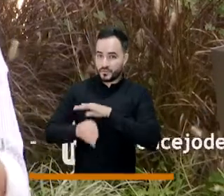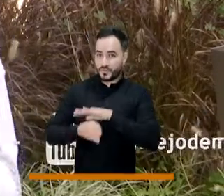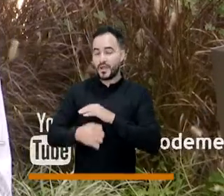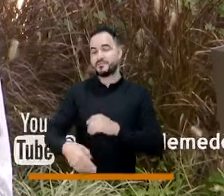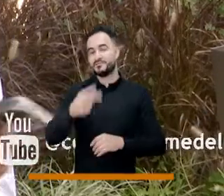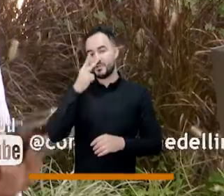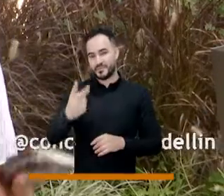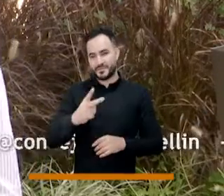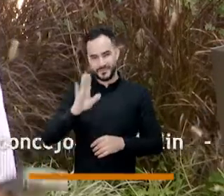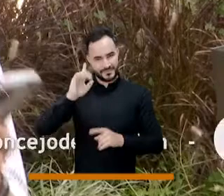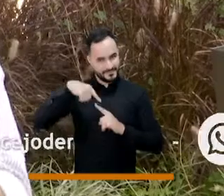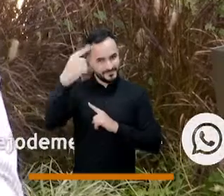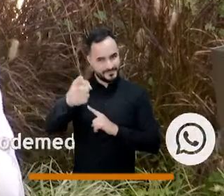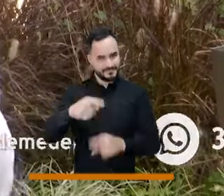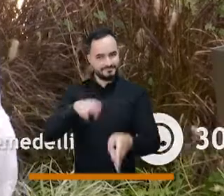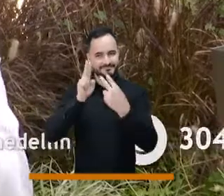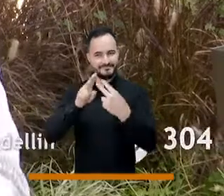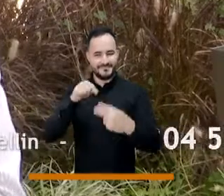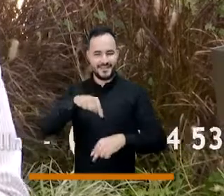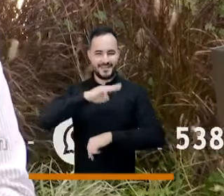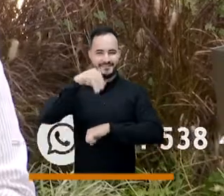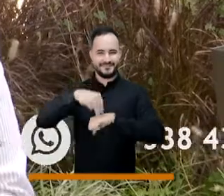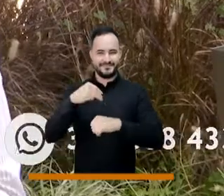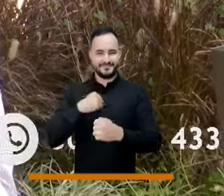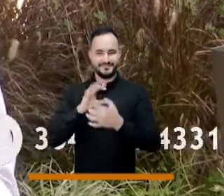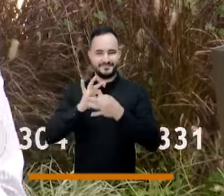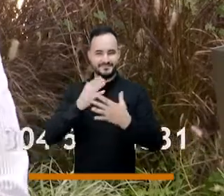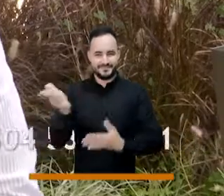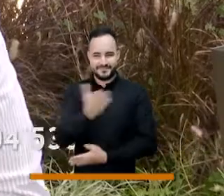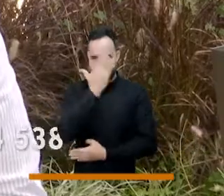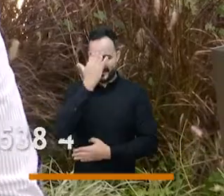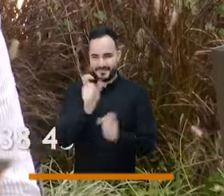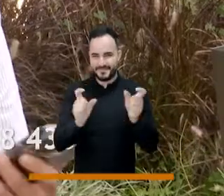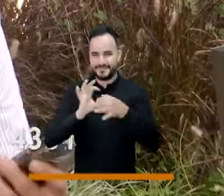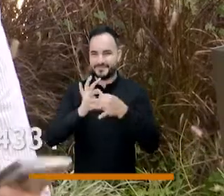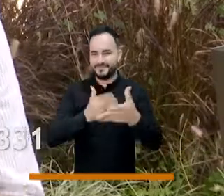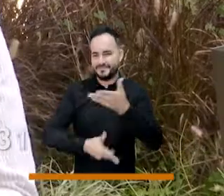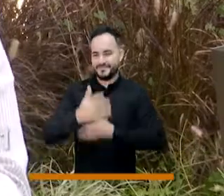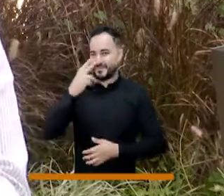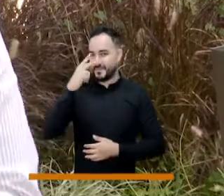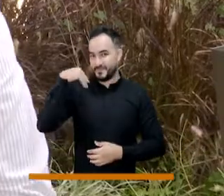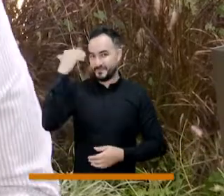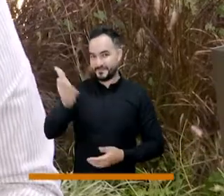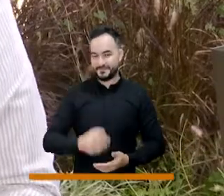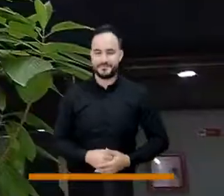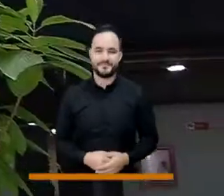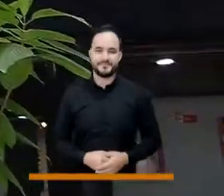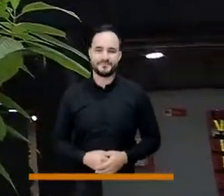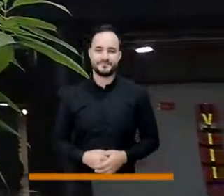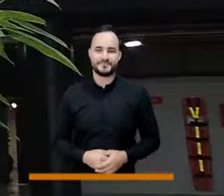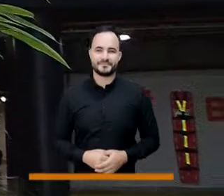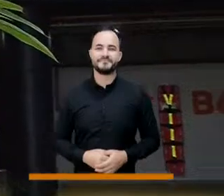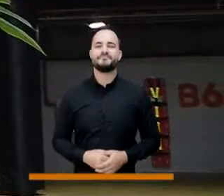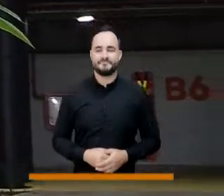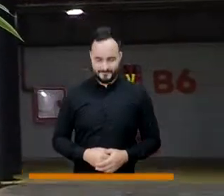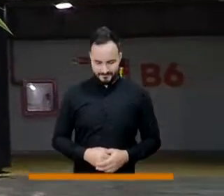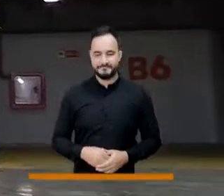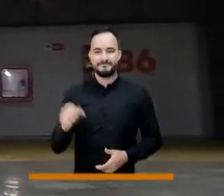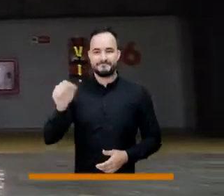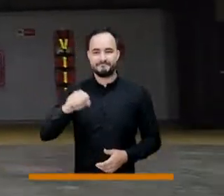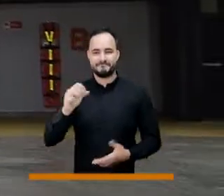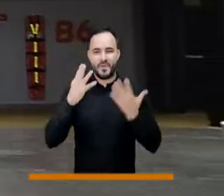capítulo. Catherine, un saludo para usted. Hasta luego. Nos vemos aquí en Telemedellín en De Frente a la Gente.